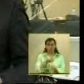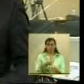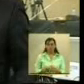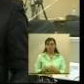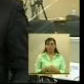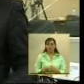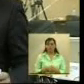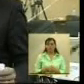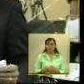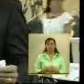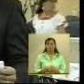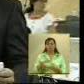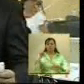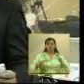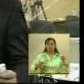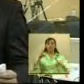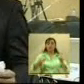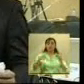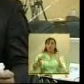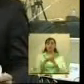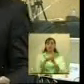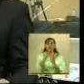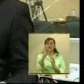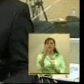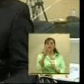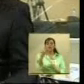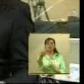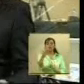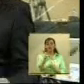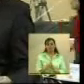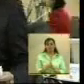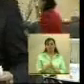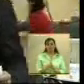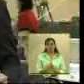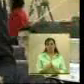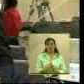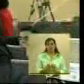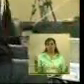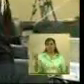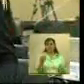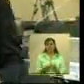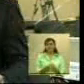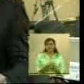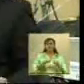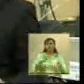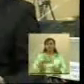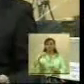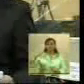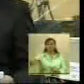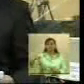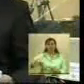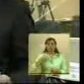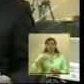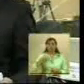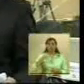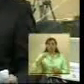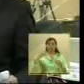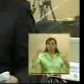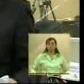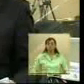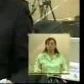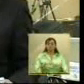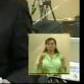A algunos se les dio la ley de fuga, inclusive. Pero ahí están ellos, con sus cuerpos rotos, pero con un espíritu de